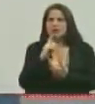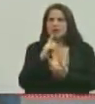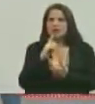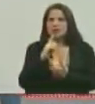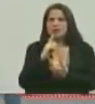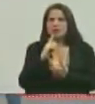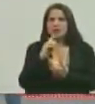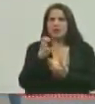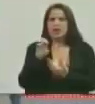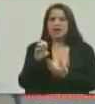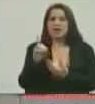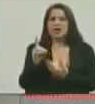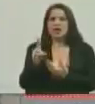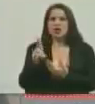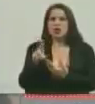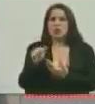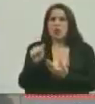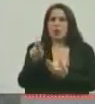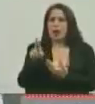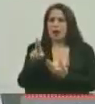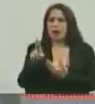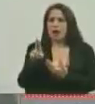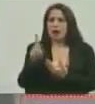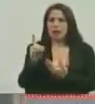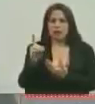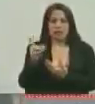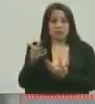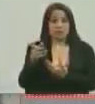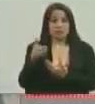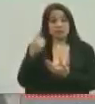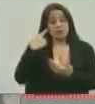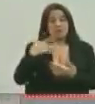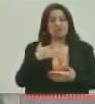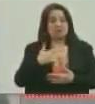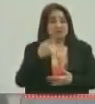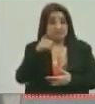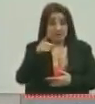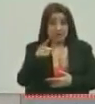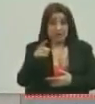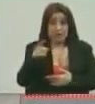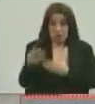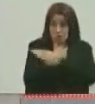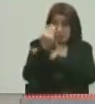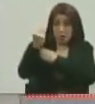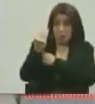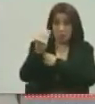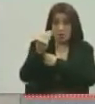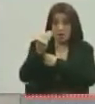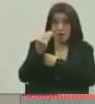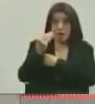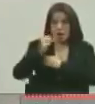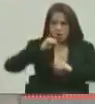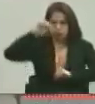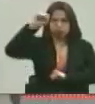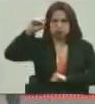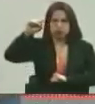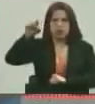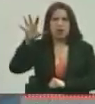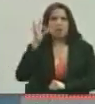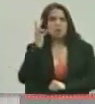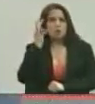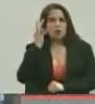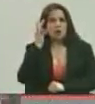edward molina cómo te sientes bueno que está muy protegido por los súper amigos esa es la mujer maravilla